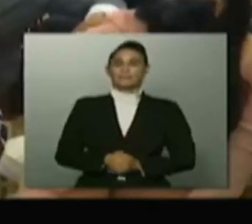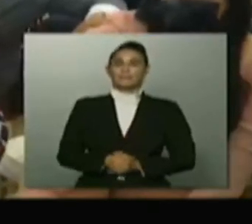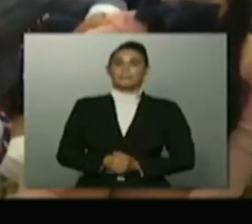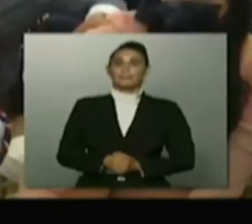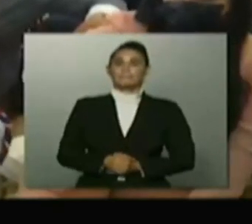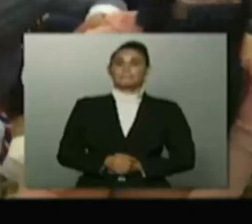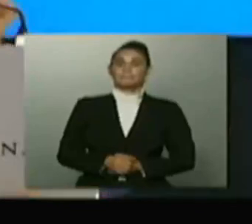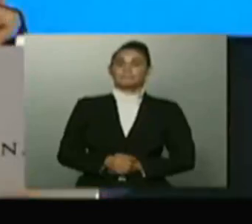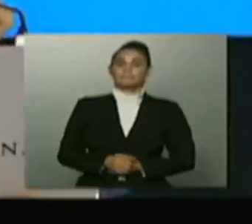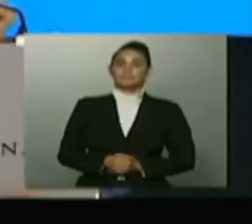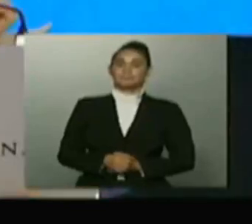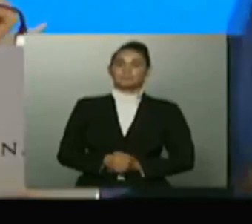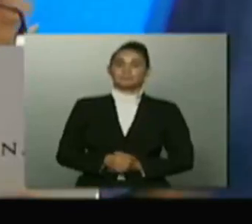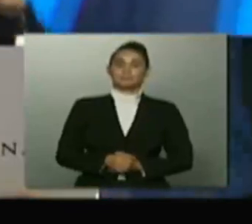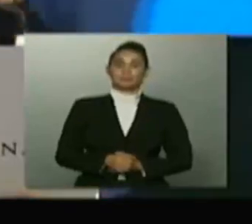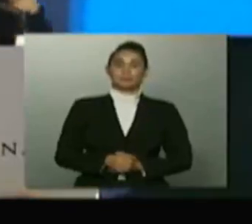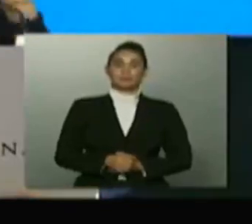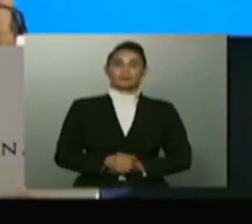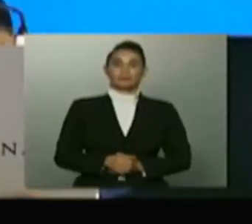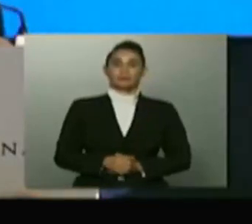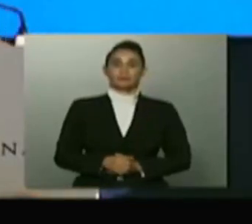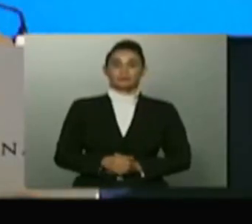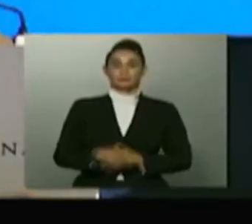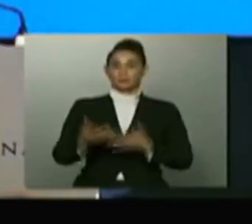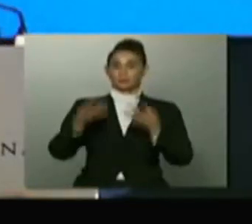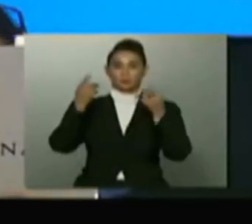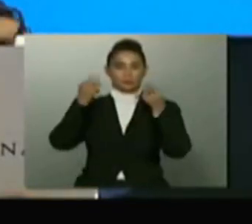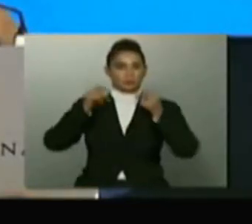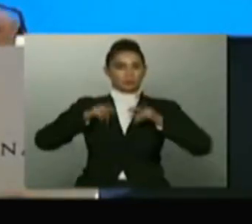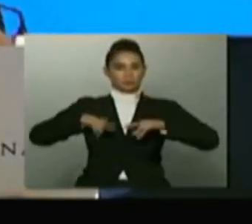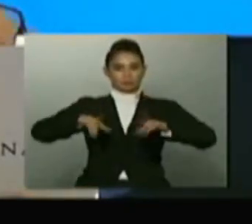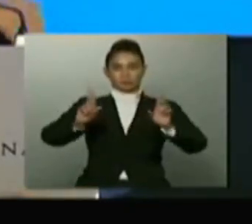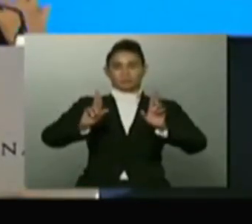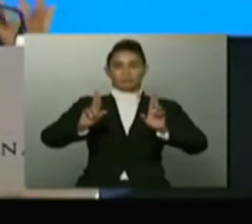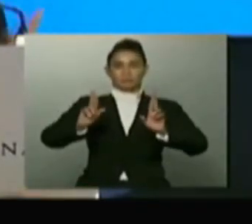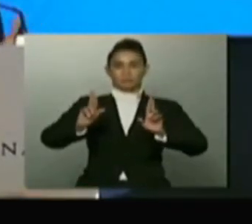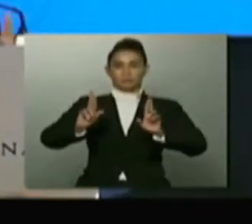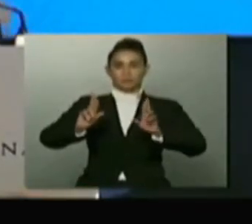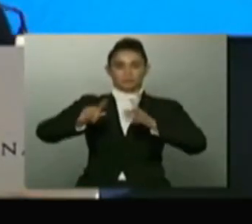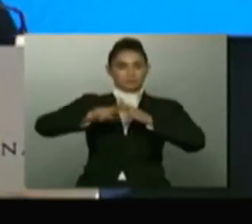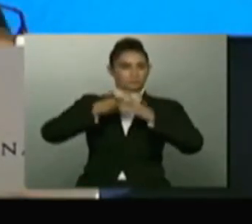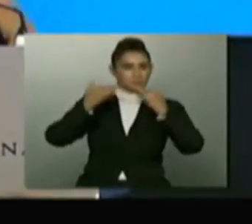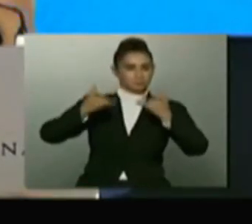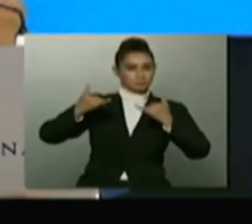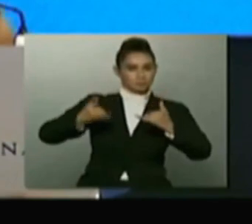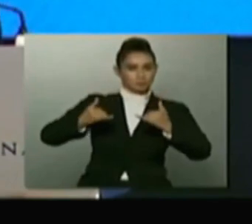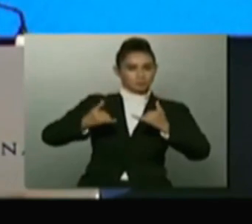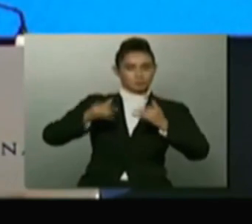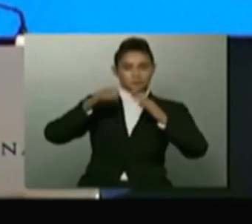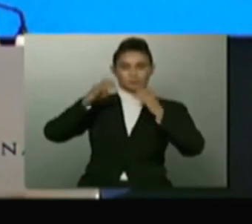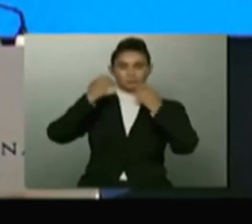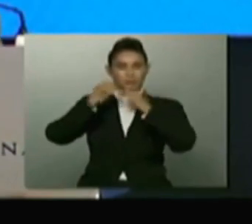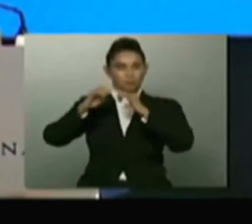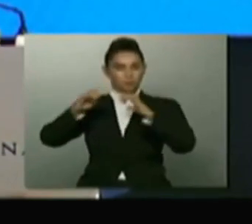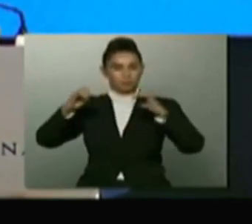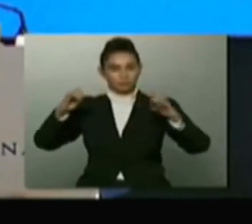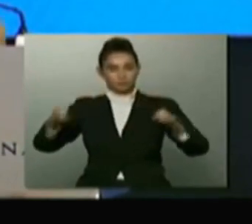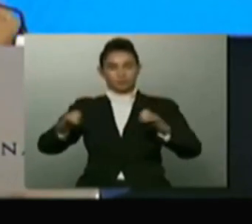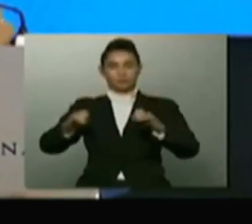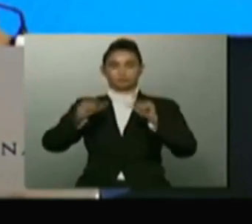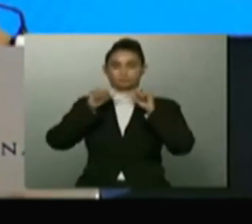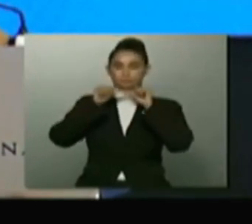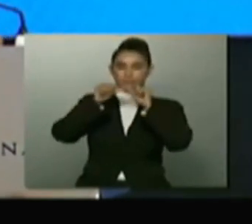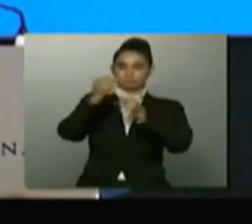no es malo de la noche a la mañana no es algo que inicia hoy esto es una lucha que lleva al